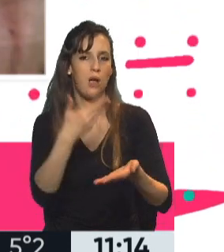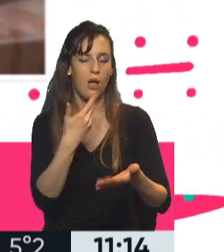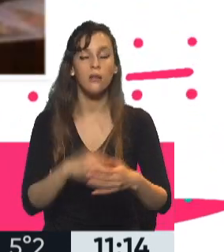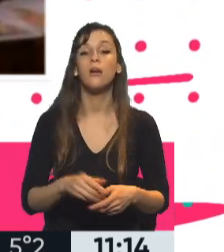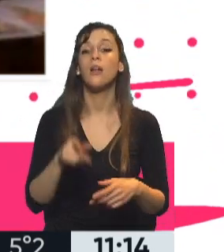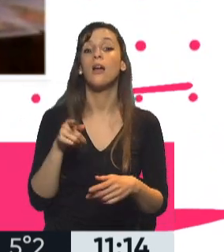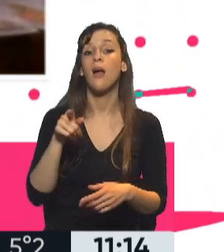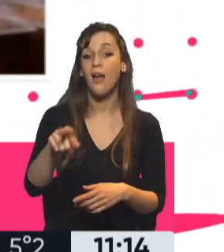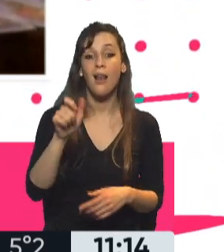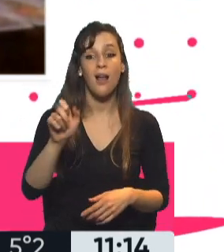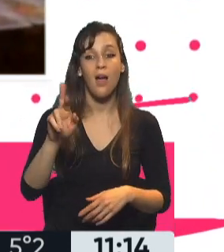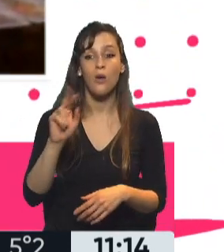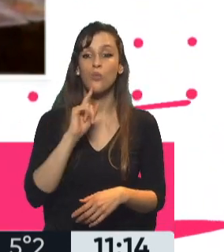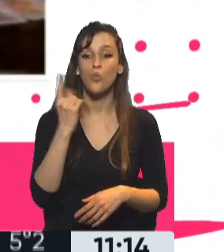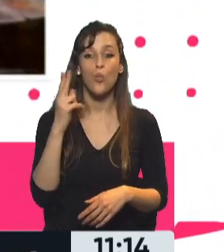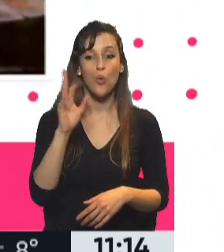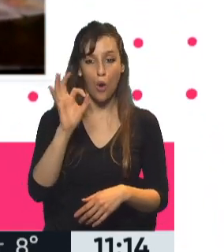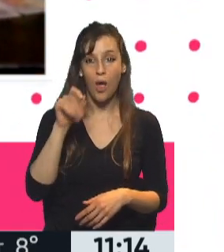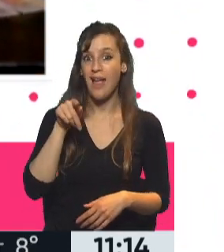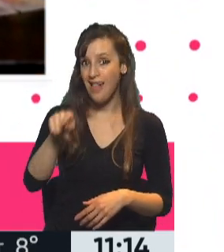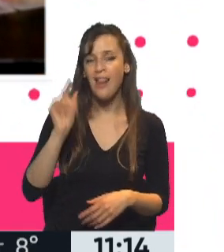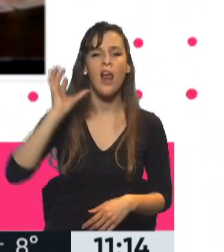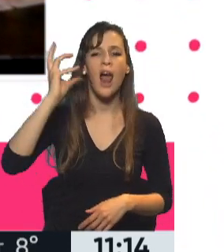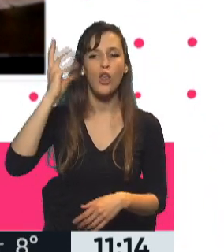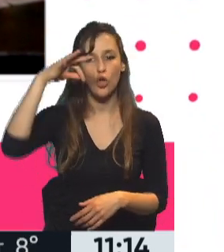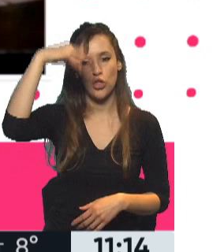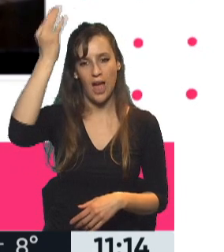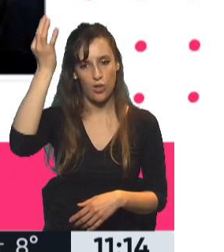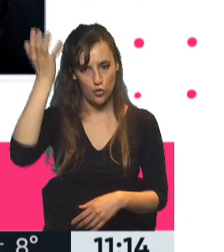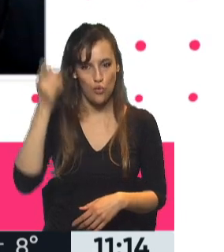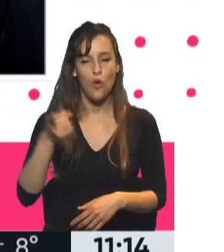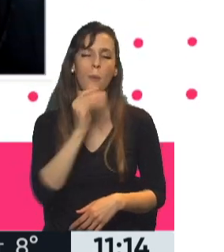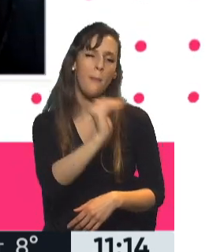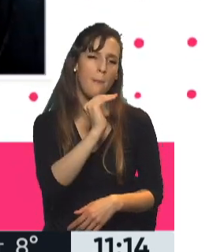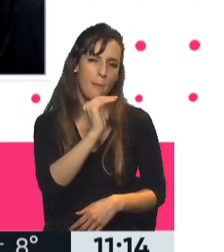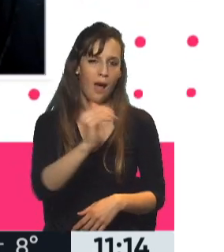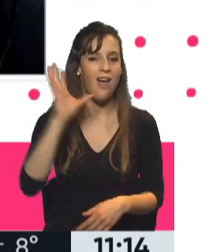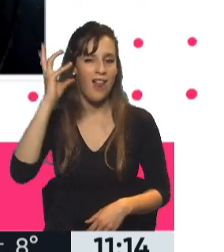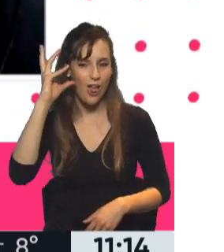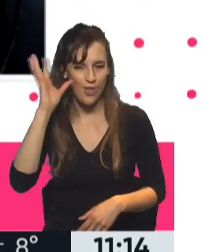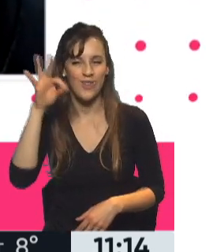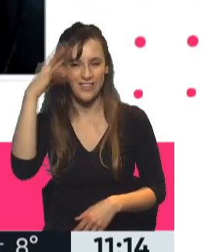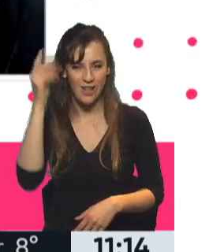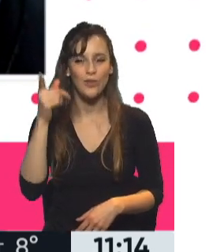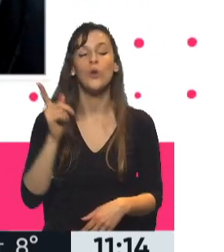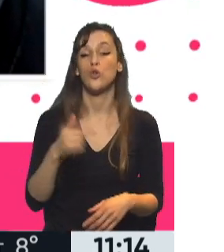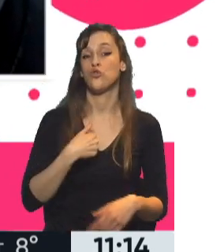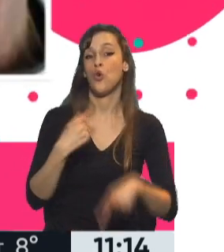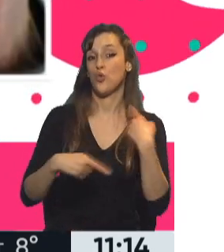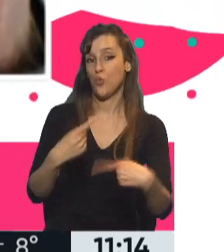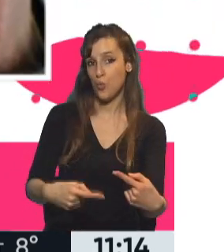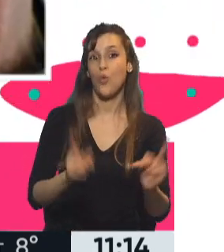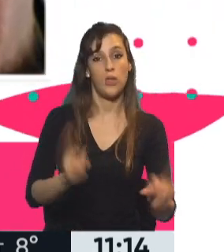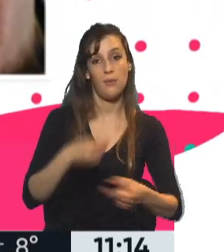después él va a contar, un radioteatro que lo hizo durante todo el año. Y yo sigo con mi tarea de Teatro por la